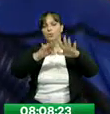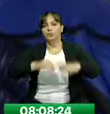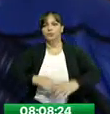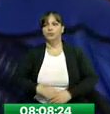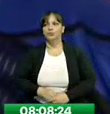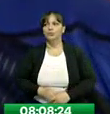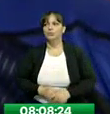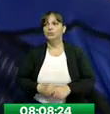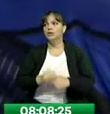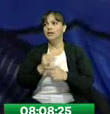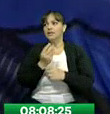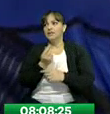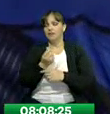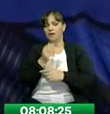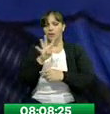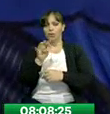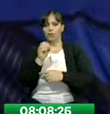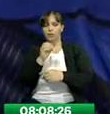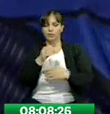40